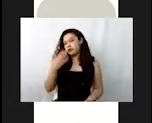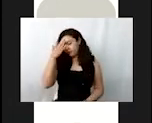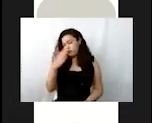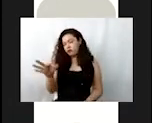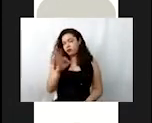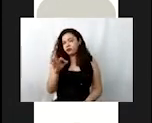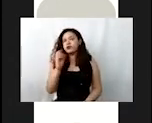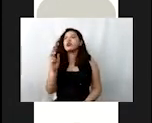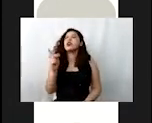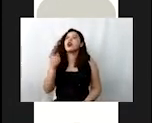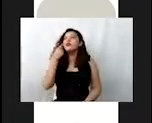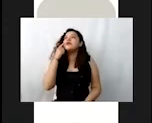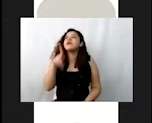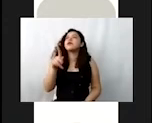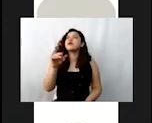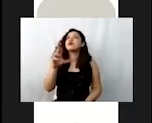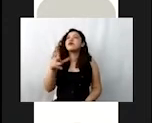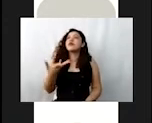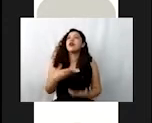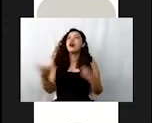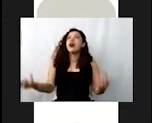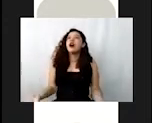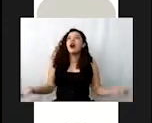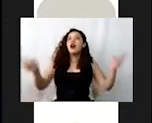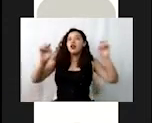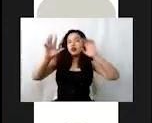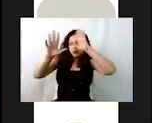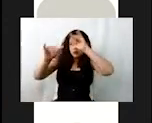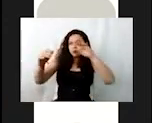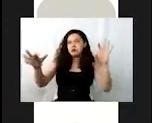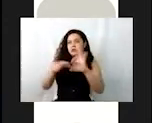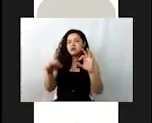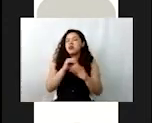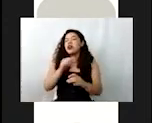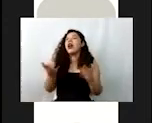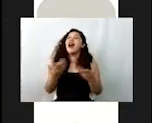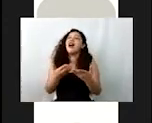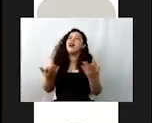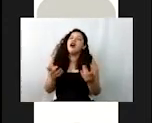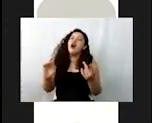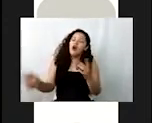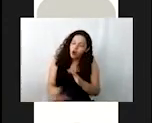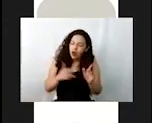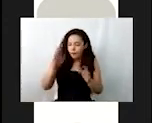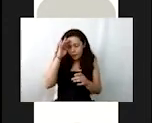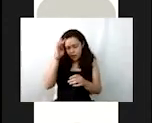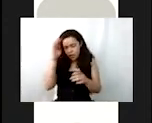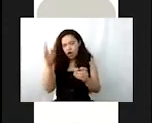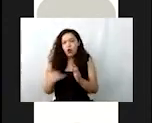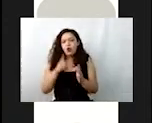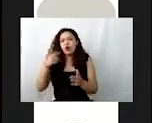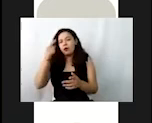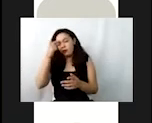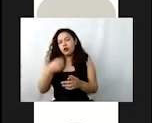decir, bueno, Carol, es que estoy tratando un tema que a lo mejor no se alinea de manera directa, otra vez, tratemos de pensar aquello que dentro de